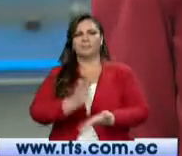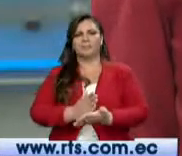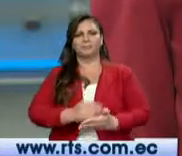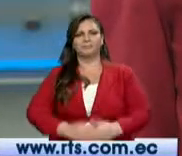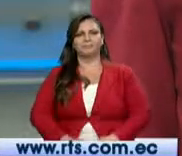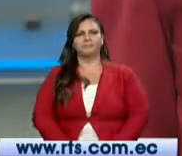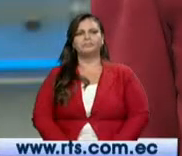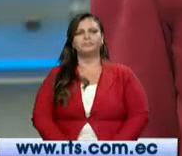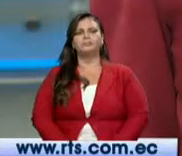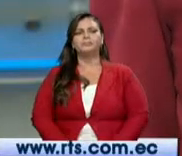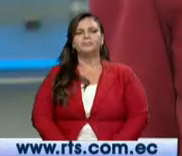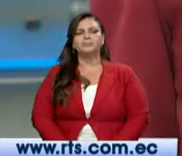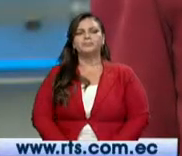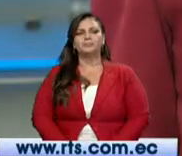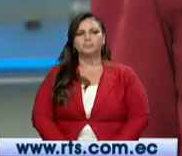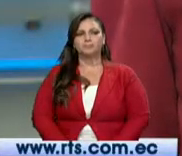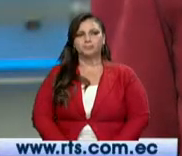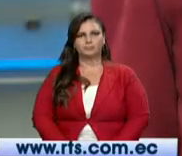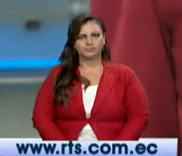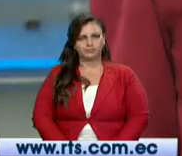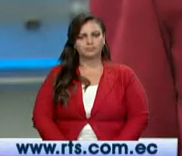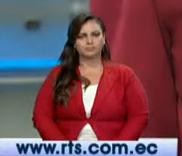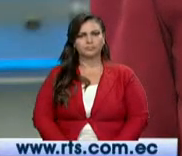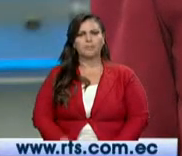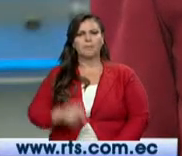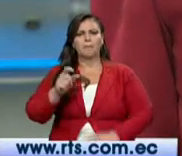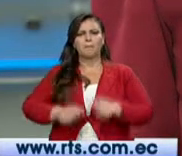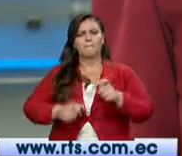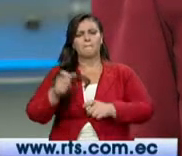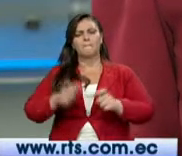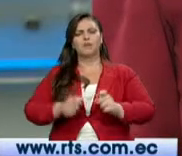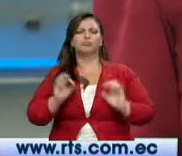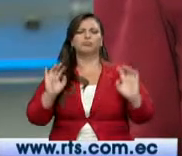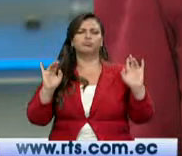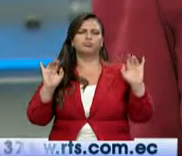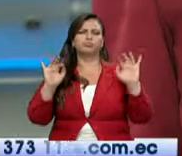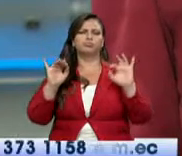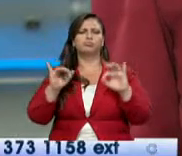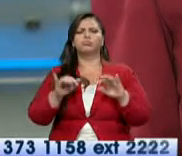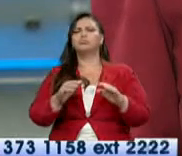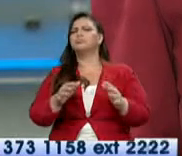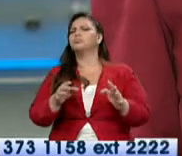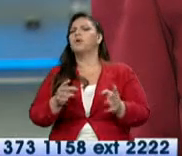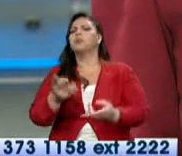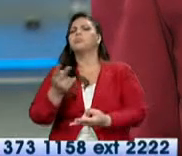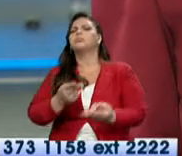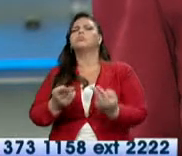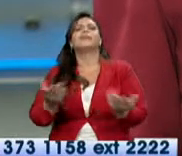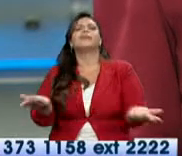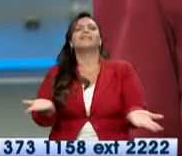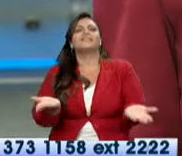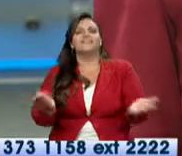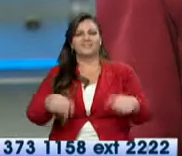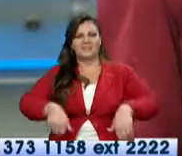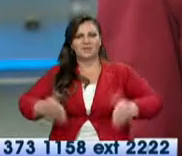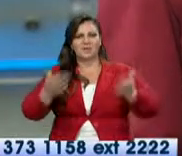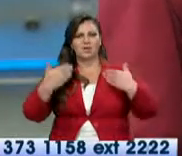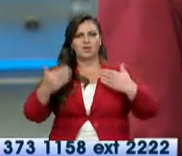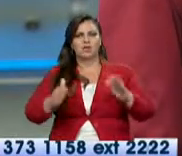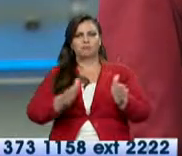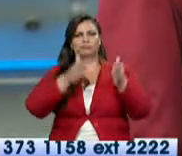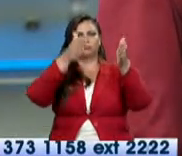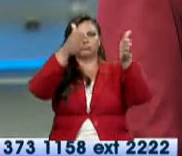Cientos de personas se adelantaron al Día de los Difuntos y visitaron a sus seres queridos en el Cementerio General de Guayaquil. Por su parte,